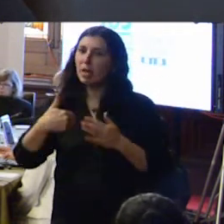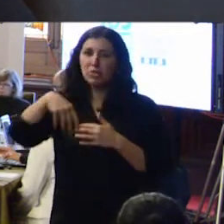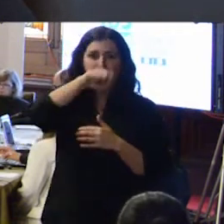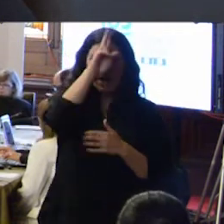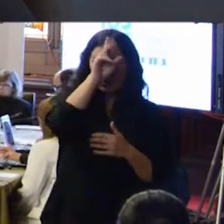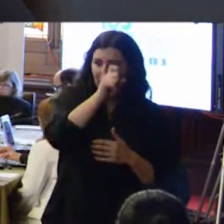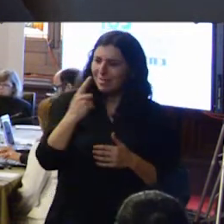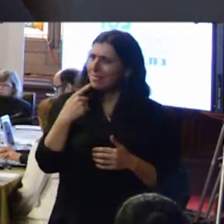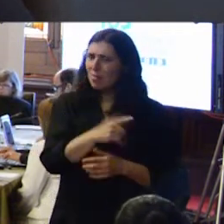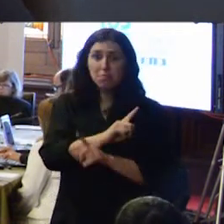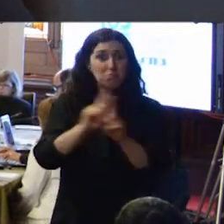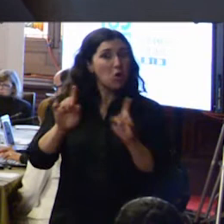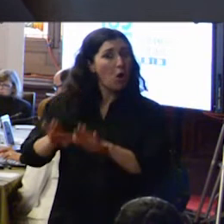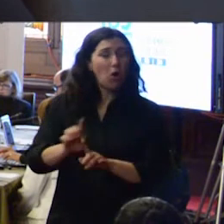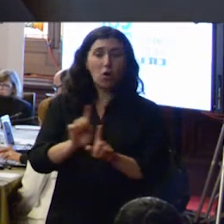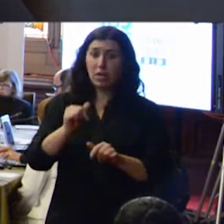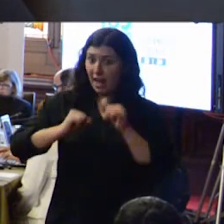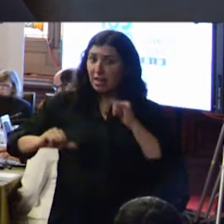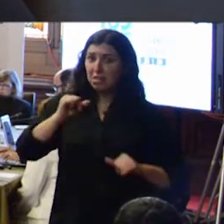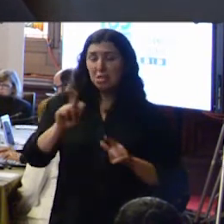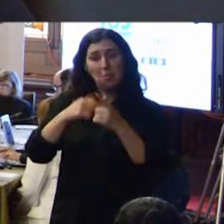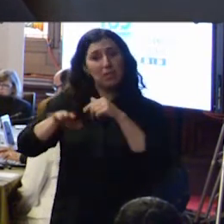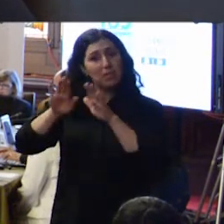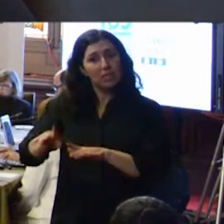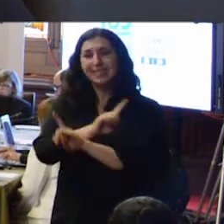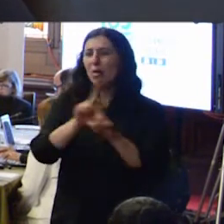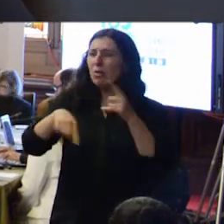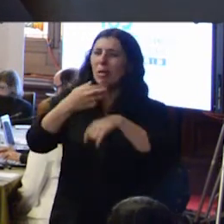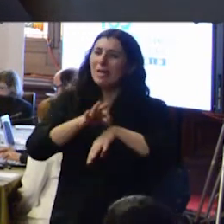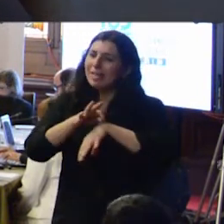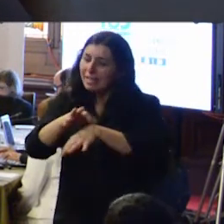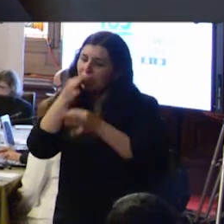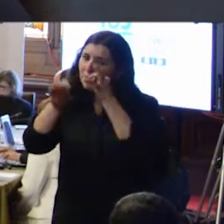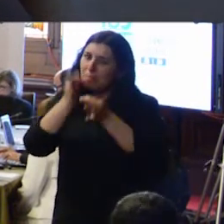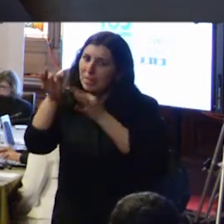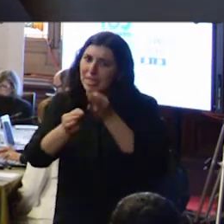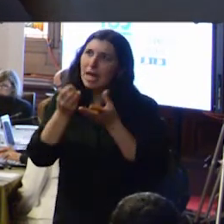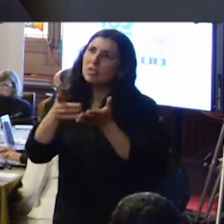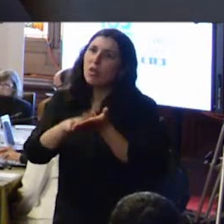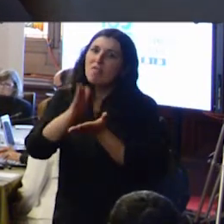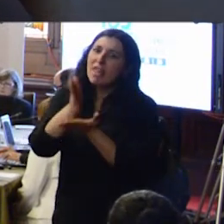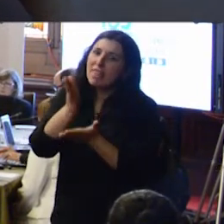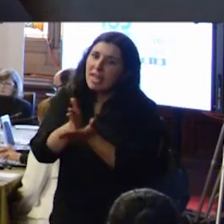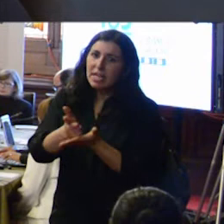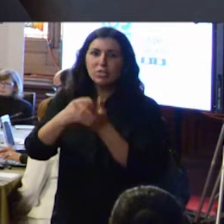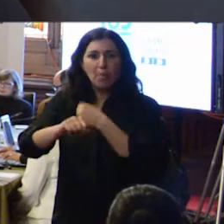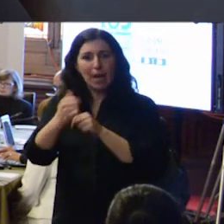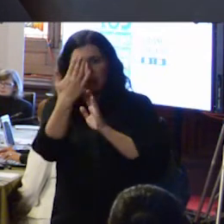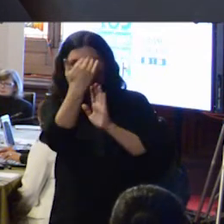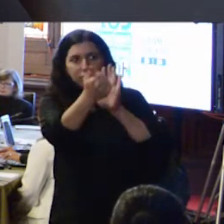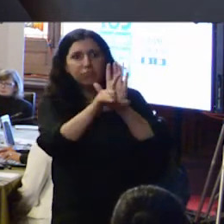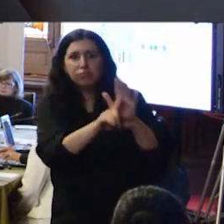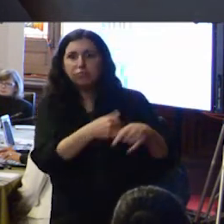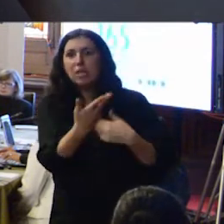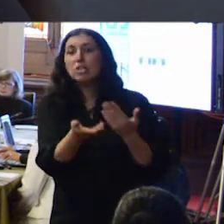de que presentaba heridas, no fue orientado para los efectos de que él pudiera hacer ejercicio de sus derechos para defenderse en función de las amenazas